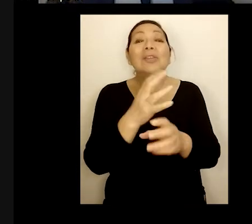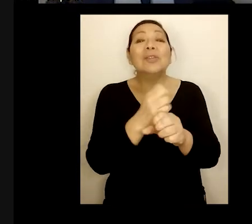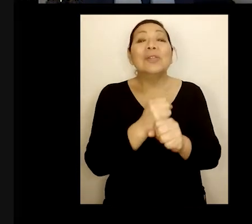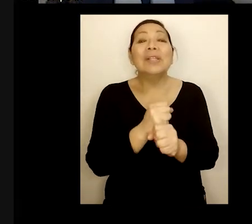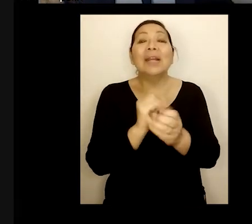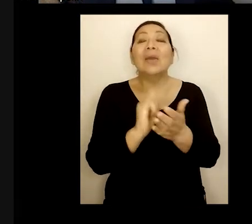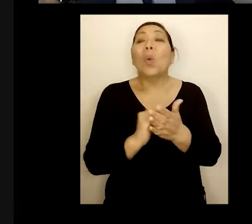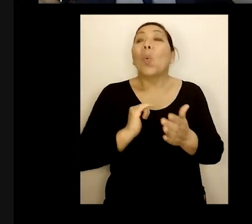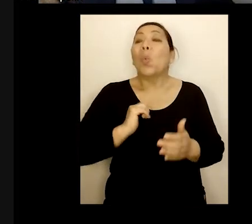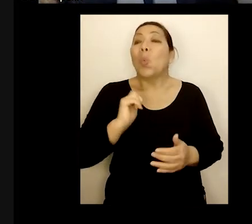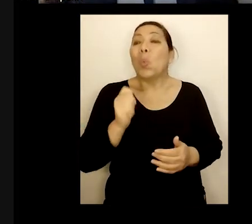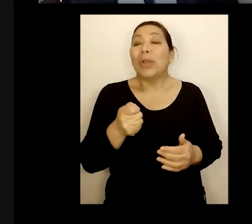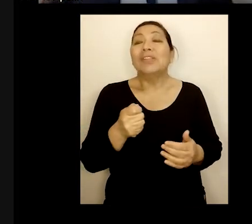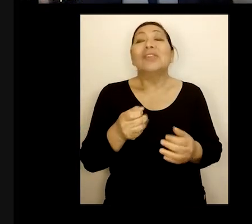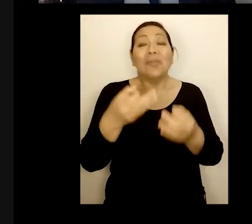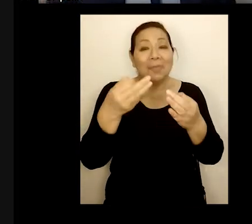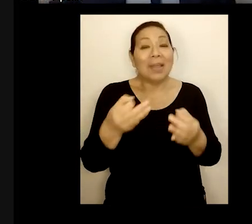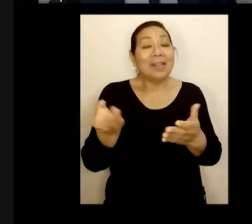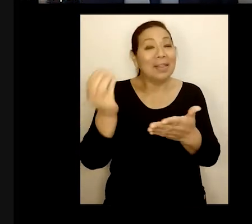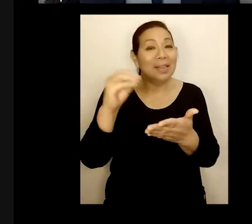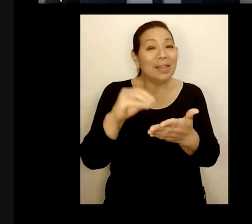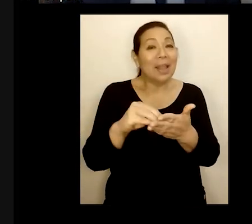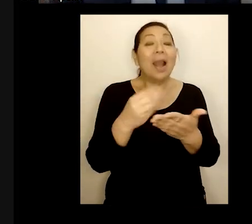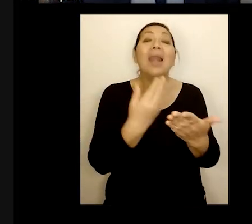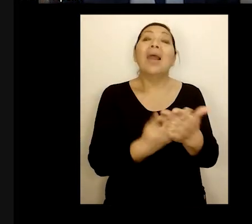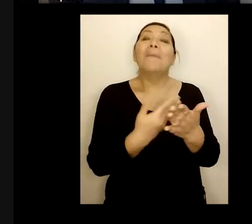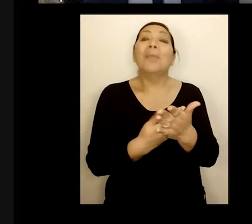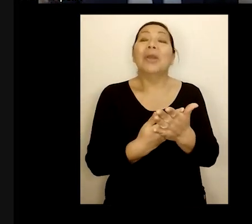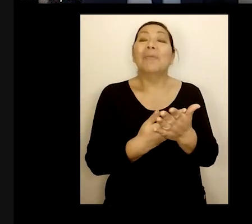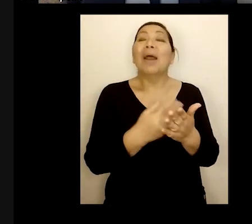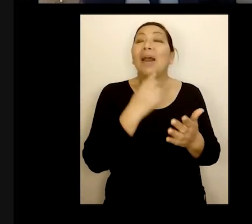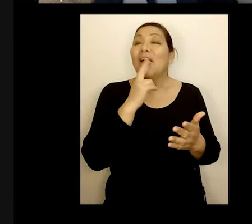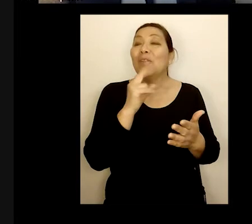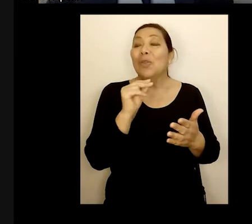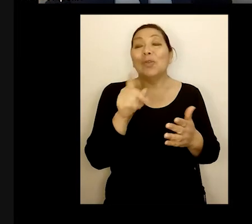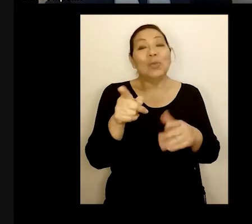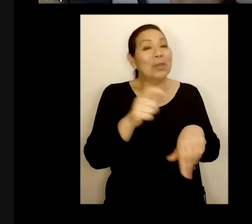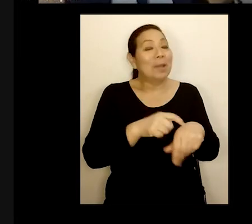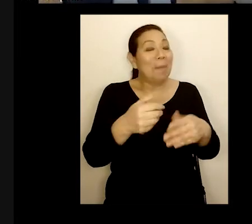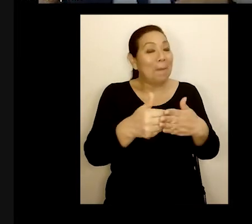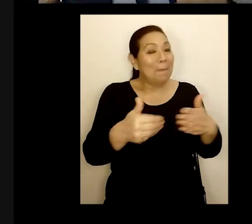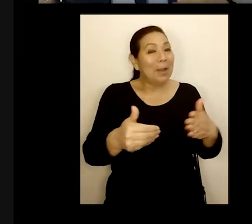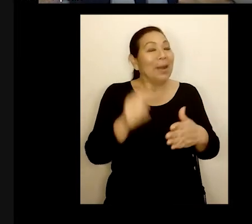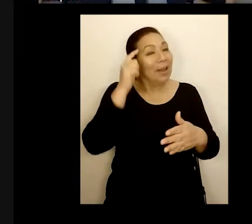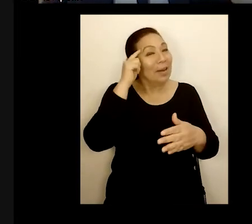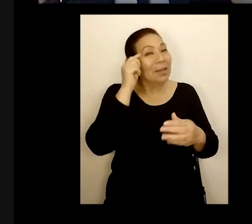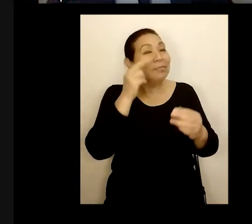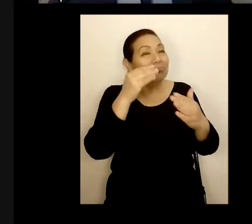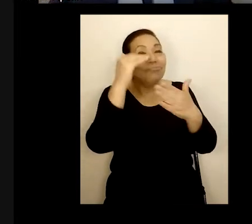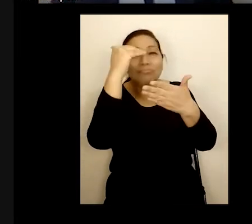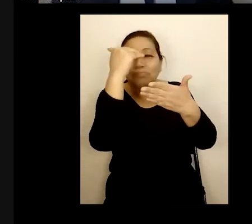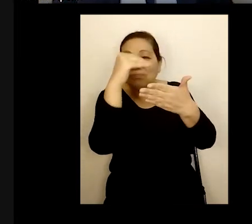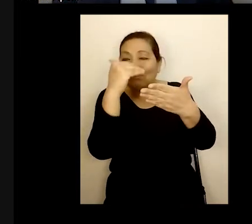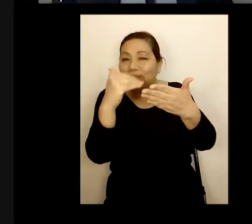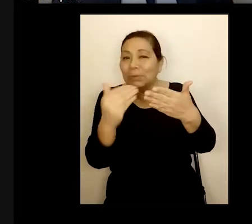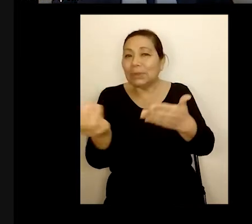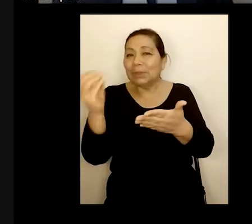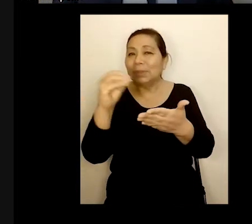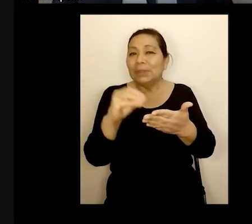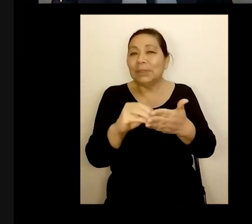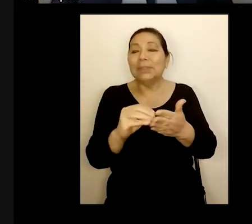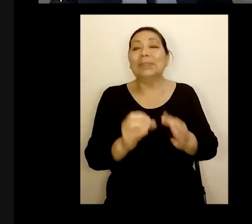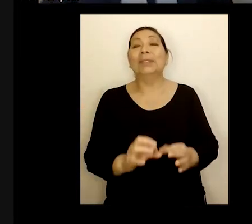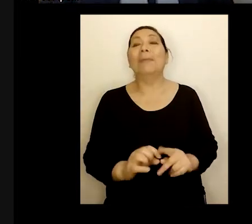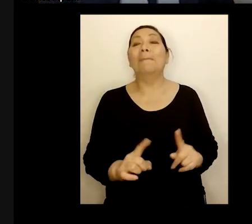sostenido que el juez de oficio debe incorporar la prueba que Ares no incorporó en su momento. Pretende crear una regla para la incorporación de la